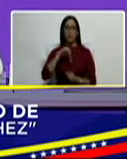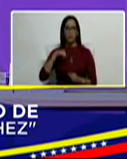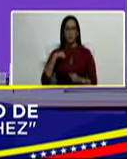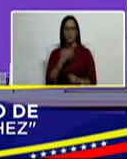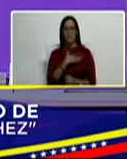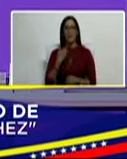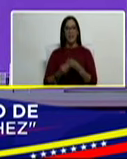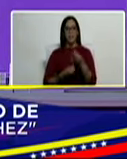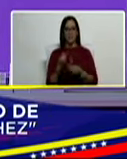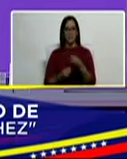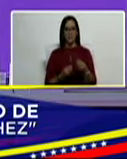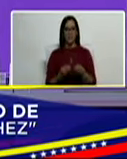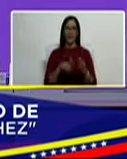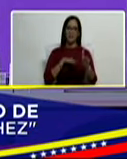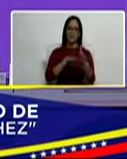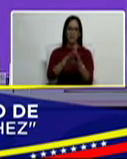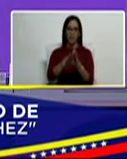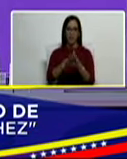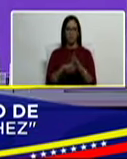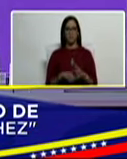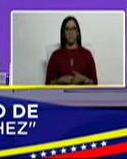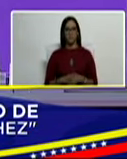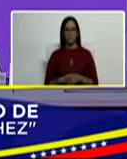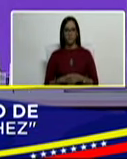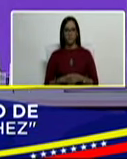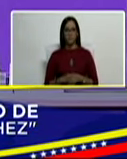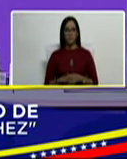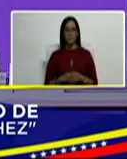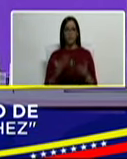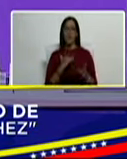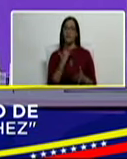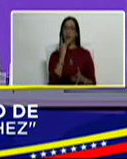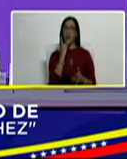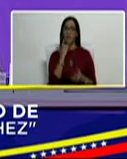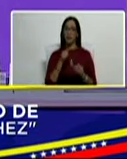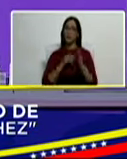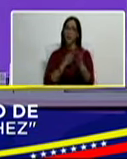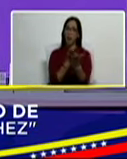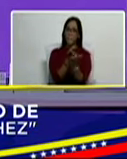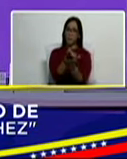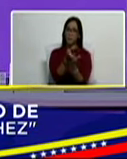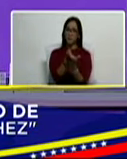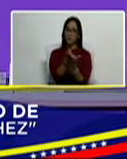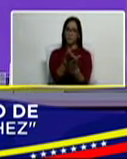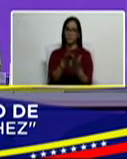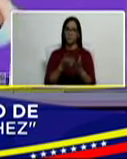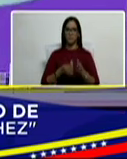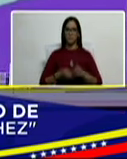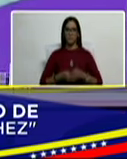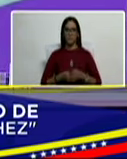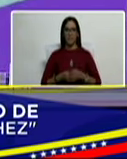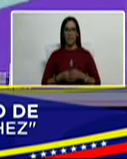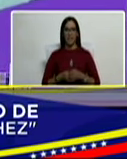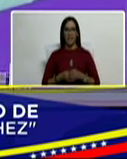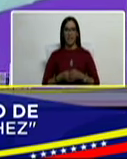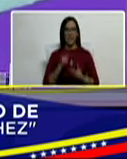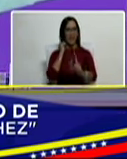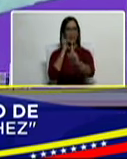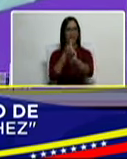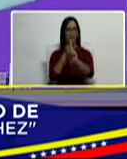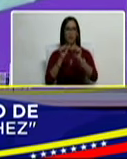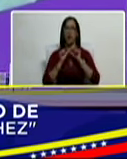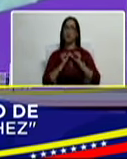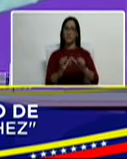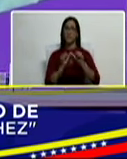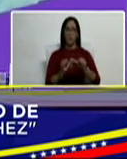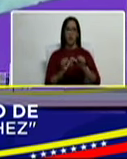ser hacia adelante. La valentía, la perseverancia, el reto permanente